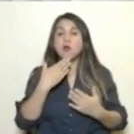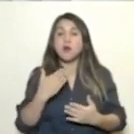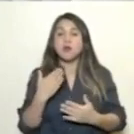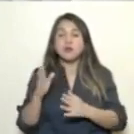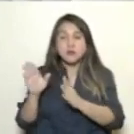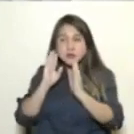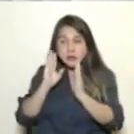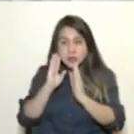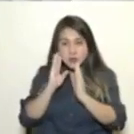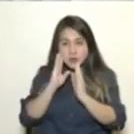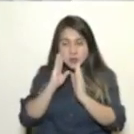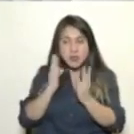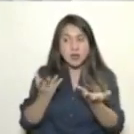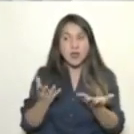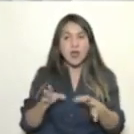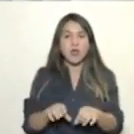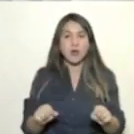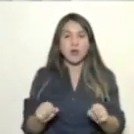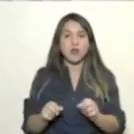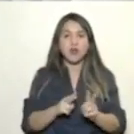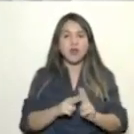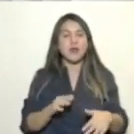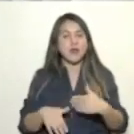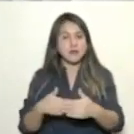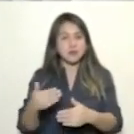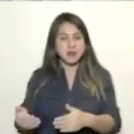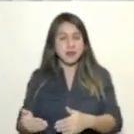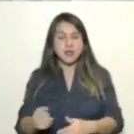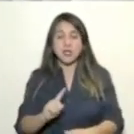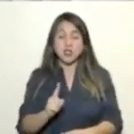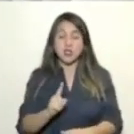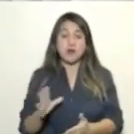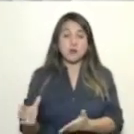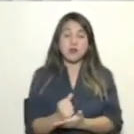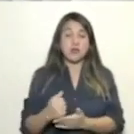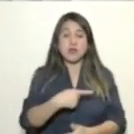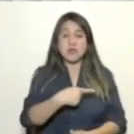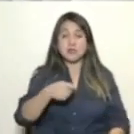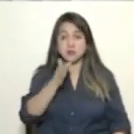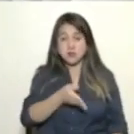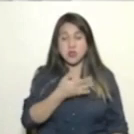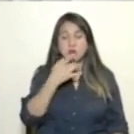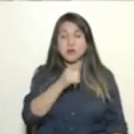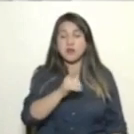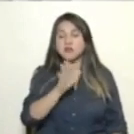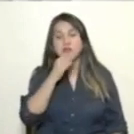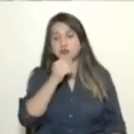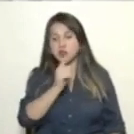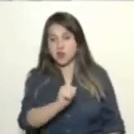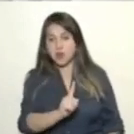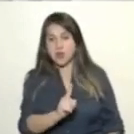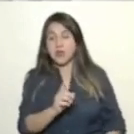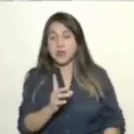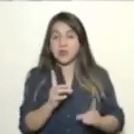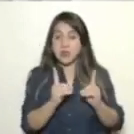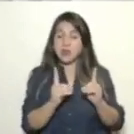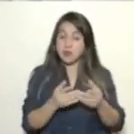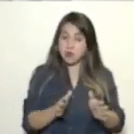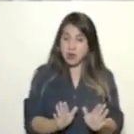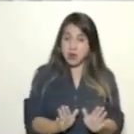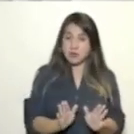le escucha y está de acuerdo en lo que hay que hacer. Y no va a obtener el 100%, porque eso no existe. Y en